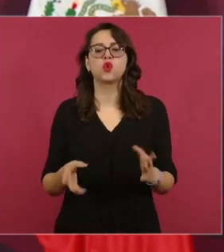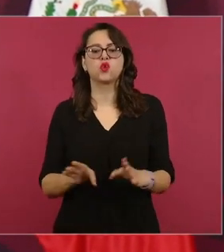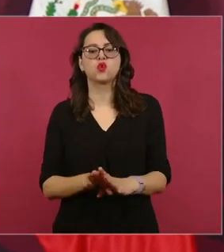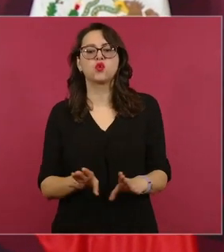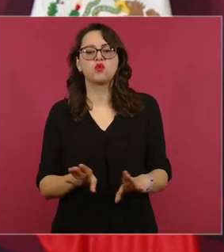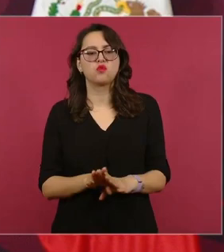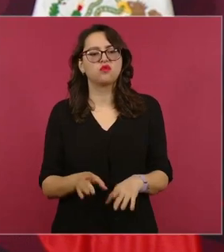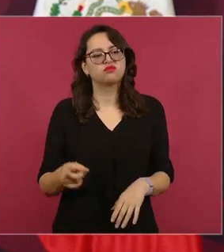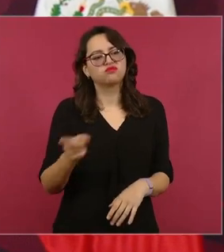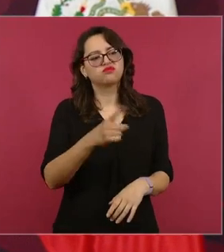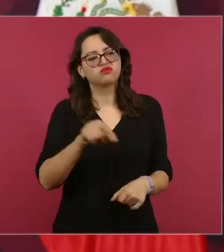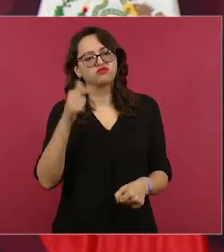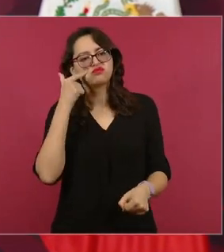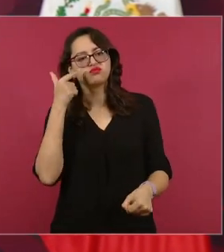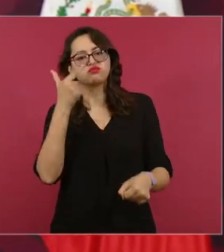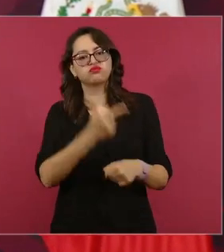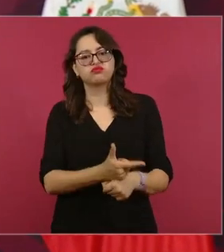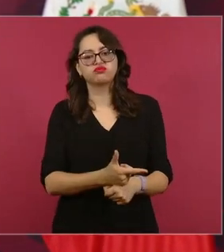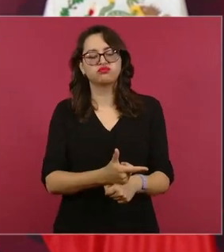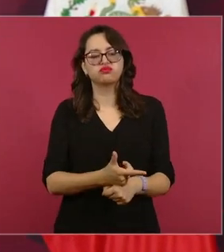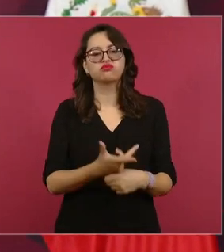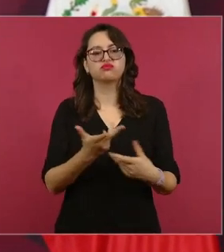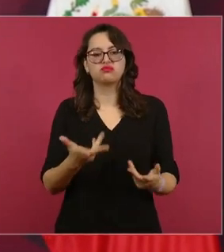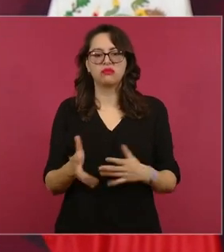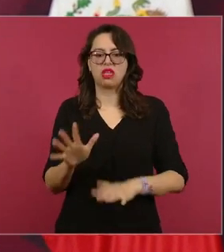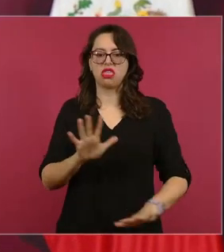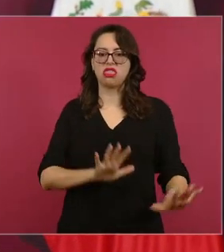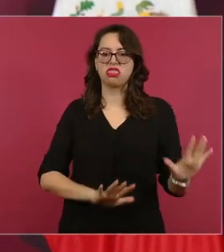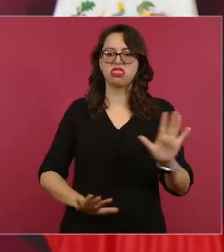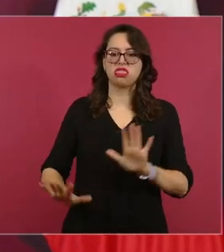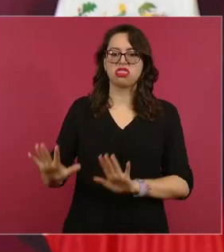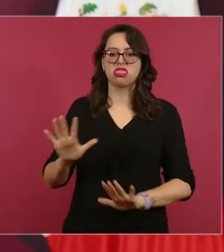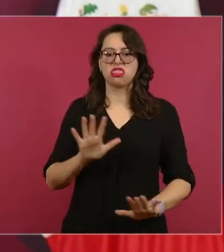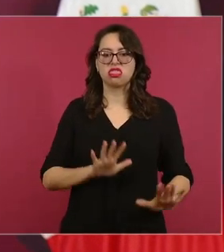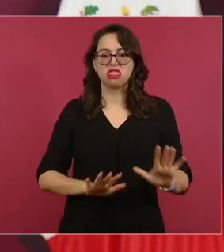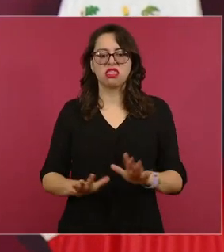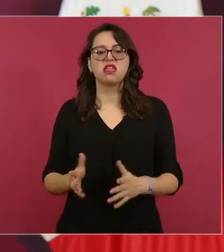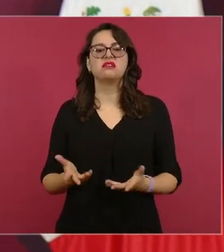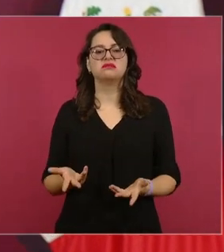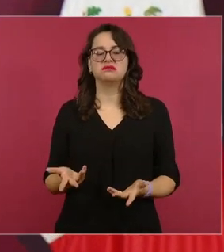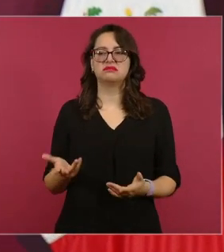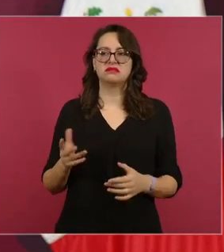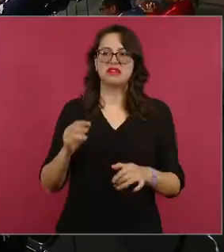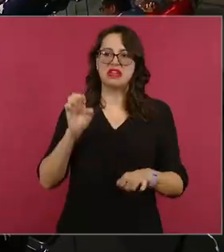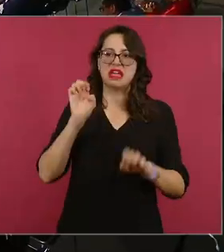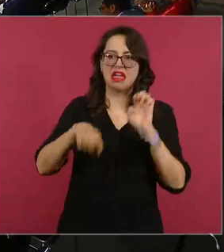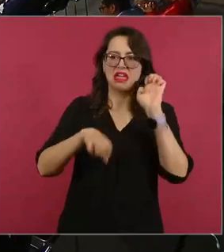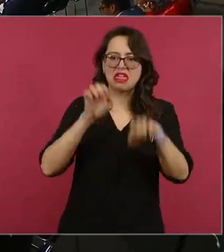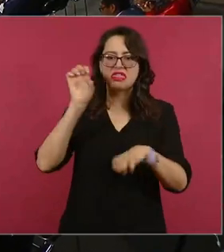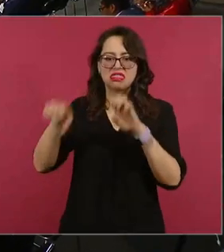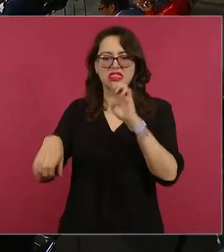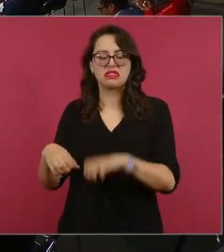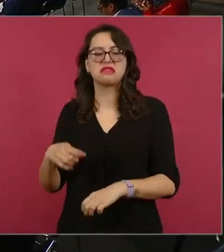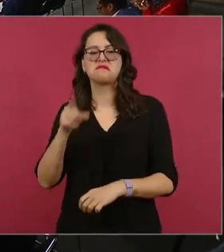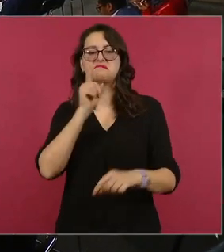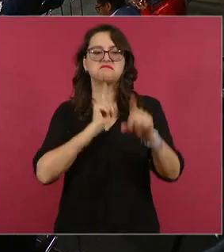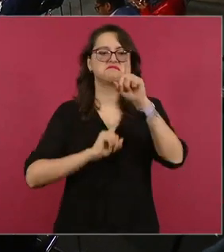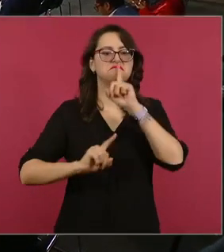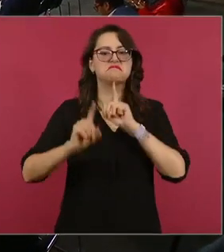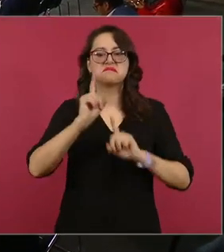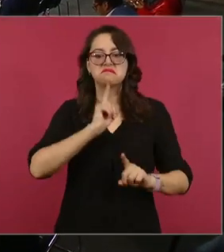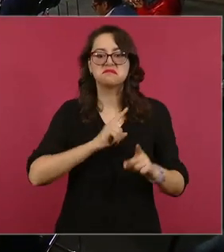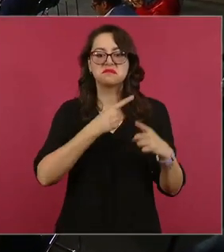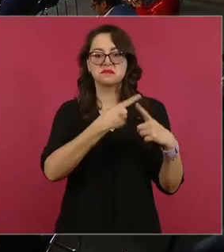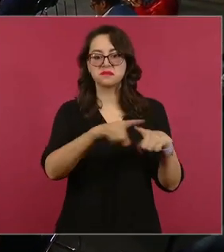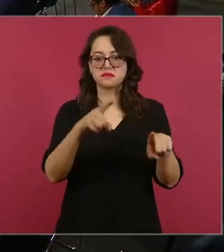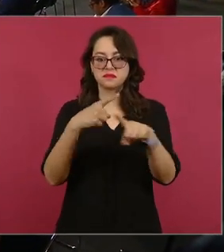medios de manipulación en nuestro país, con honrosas excepciones, ¿no?